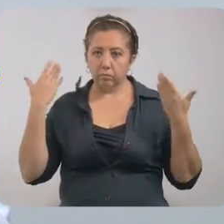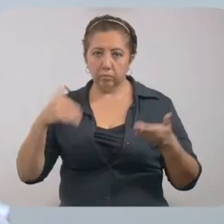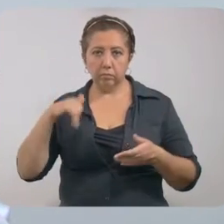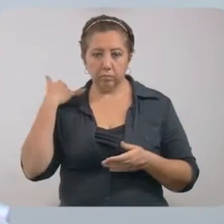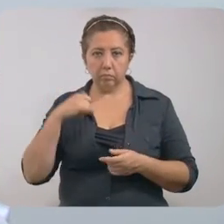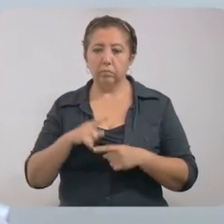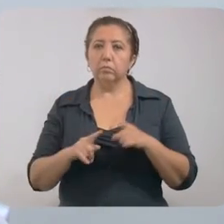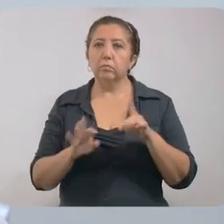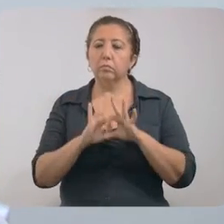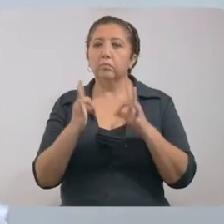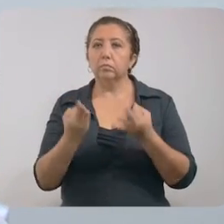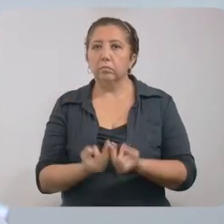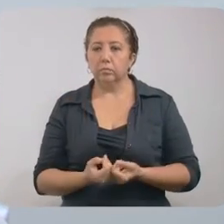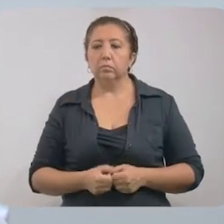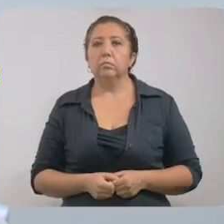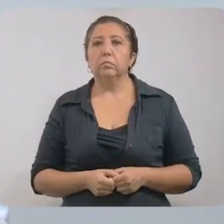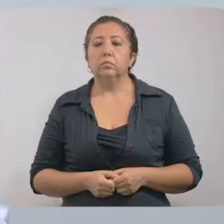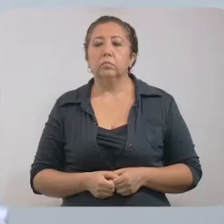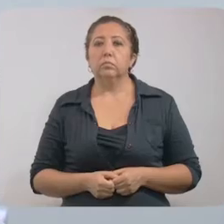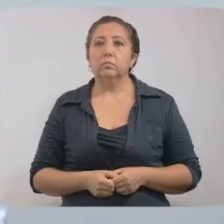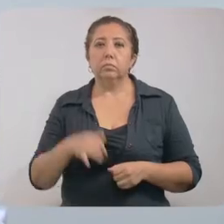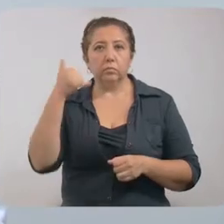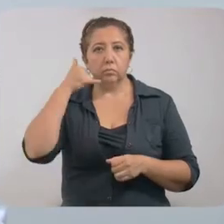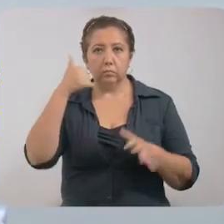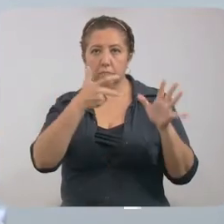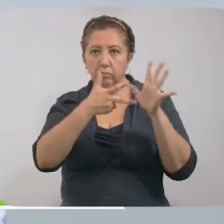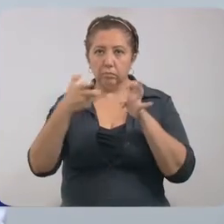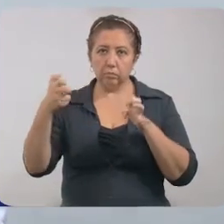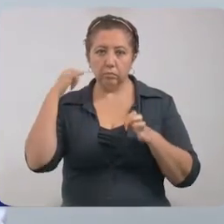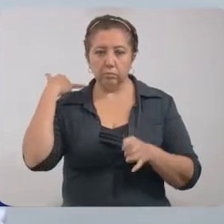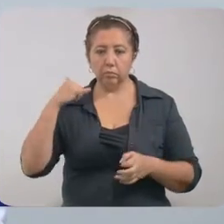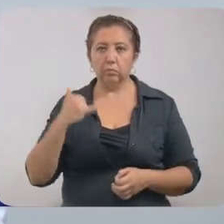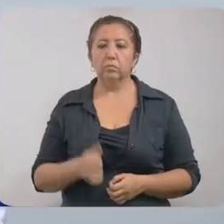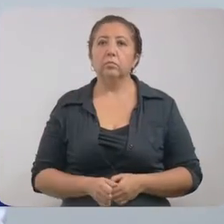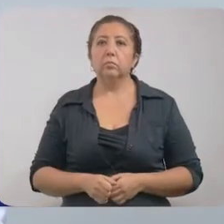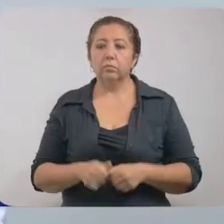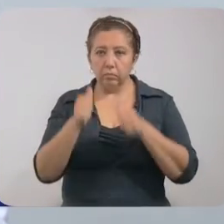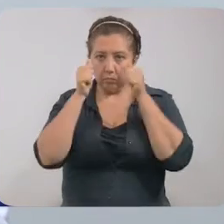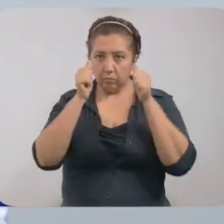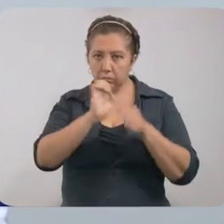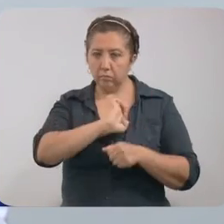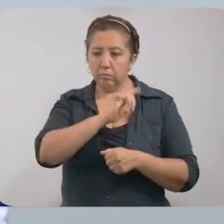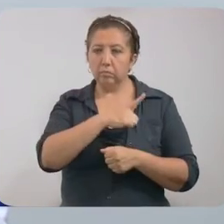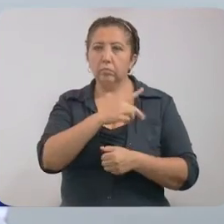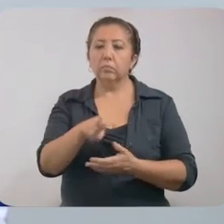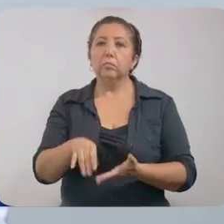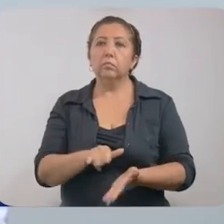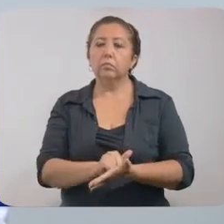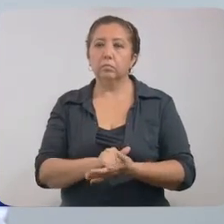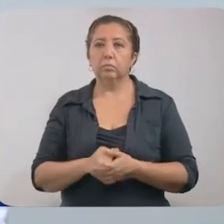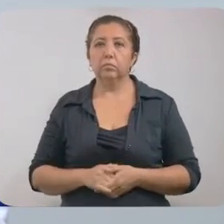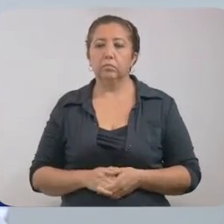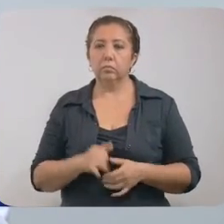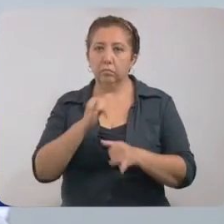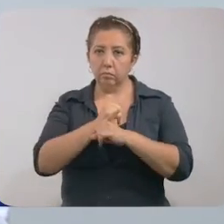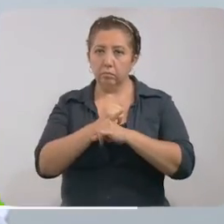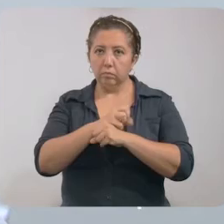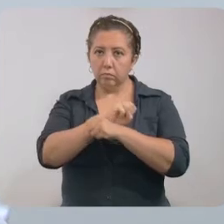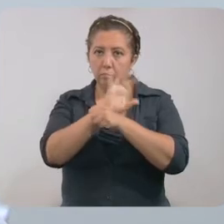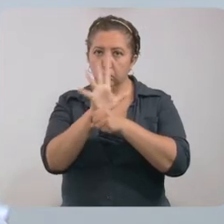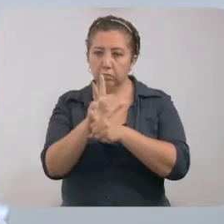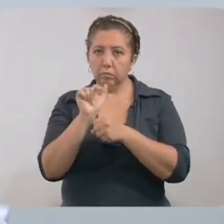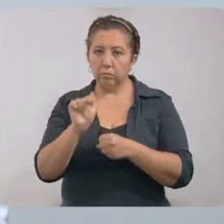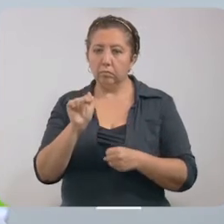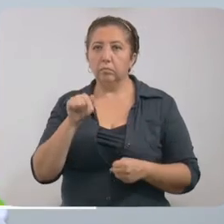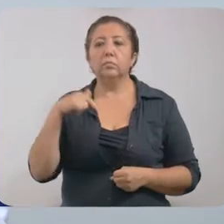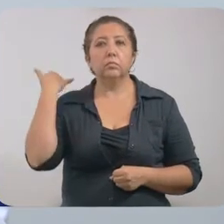puesto a disposición de los yucatecos diversos canales. La línea telefónica 800 Yucatán atiende en español y en maya. La página